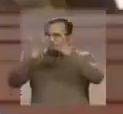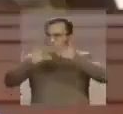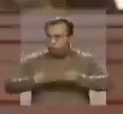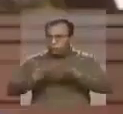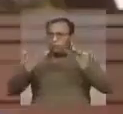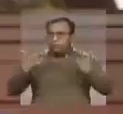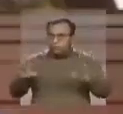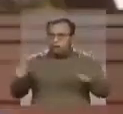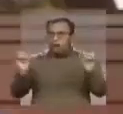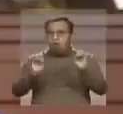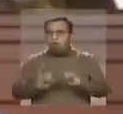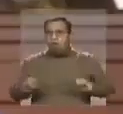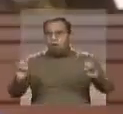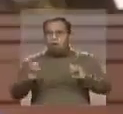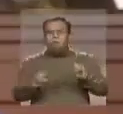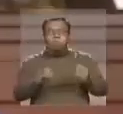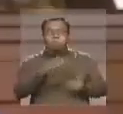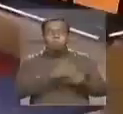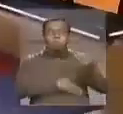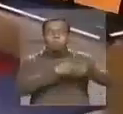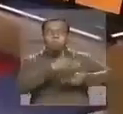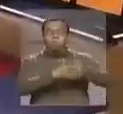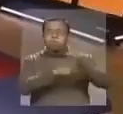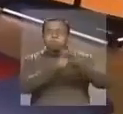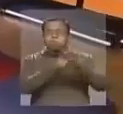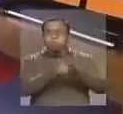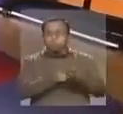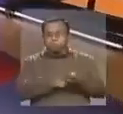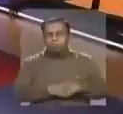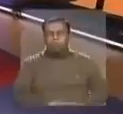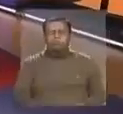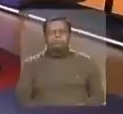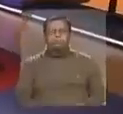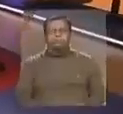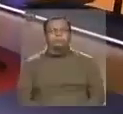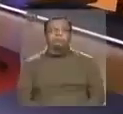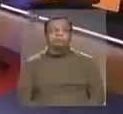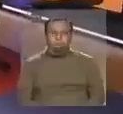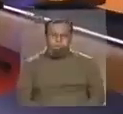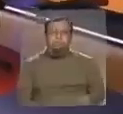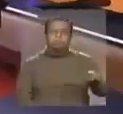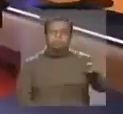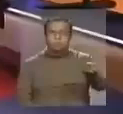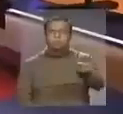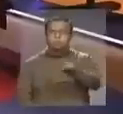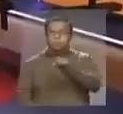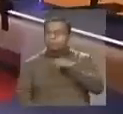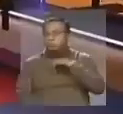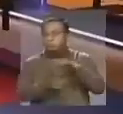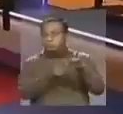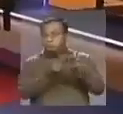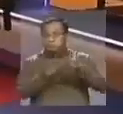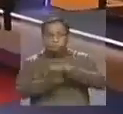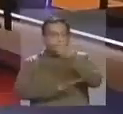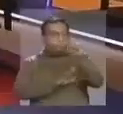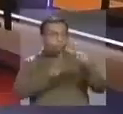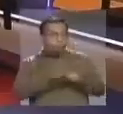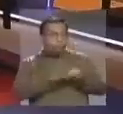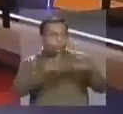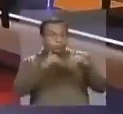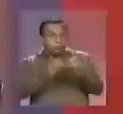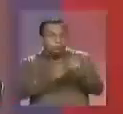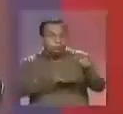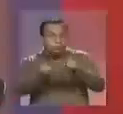funcionamiento o está todavía rezagada su implementación? Ya se está implementando, pero no en su totalidad de todas las